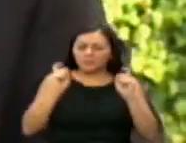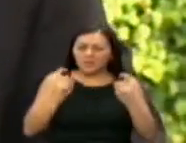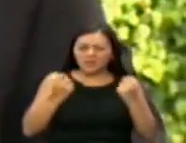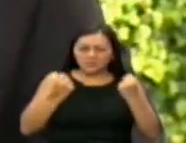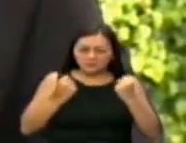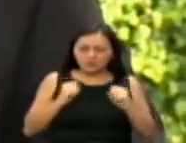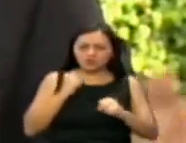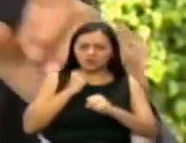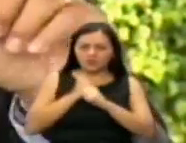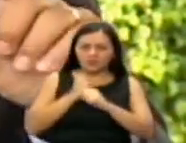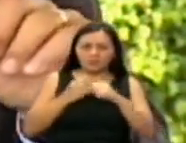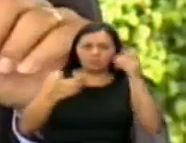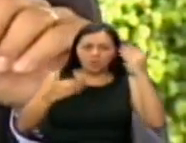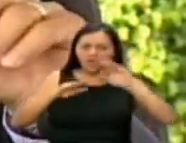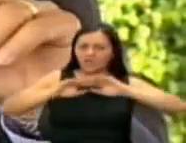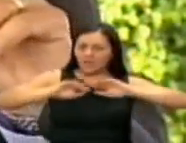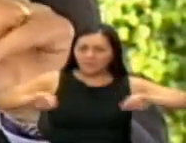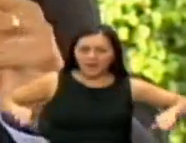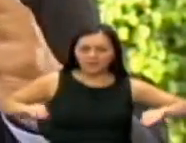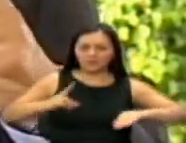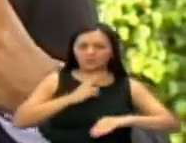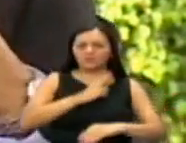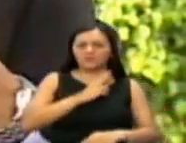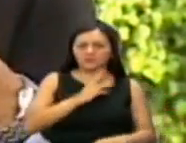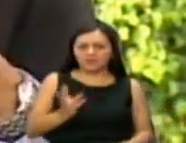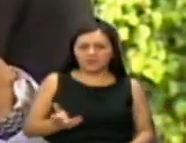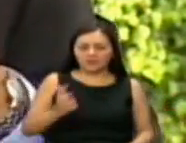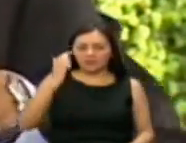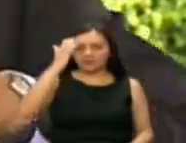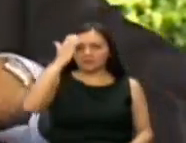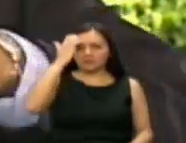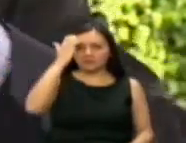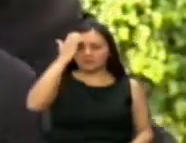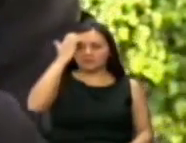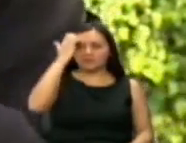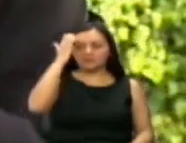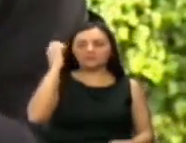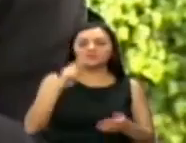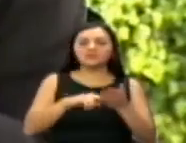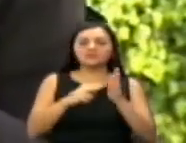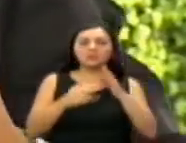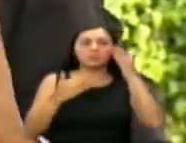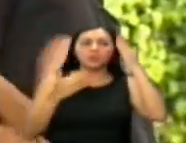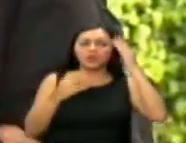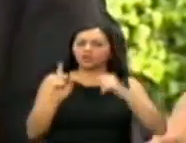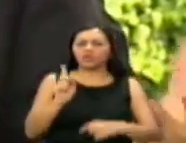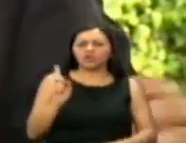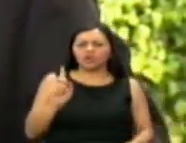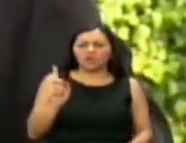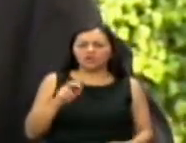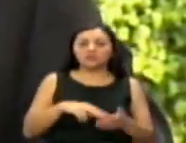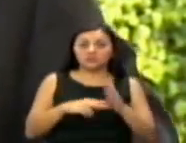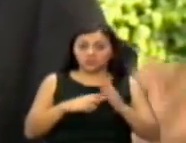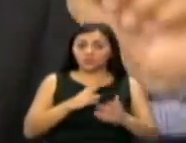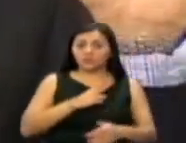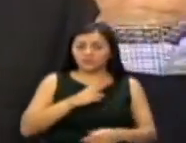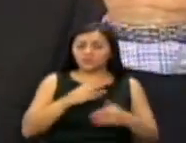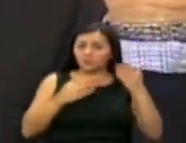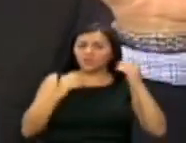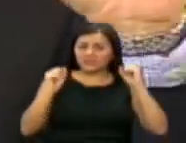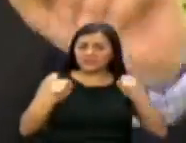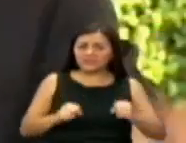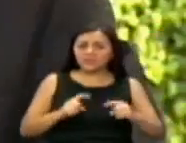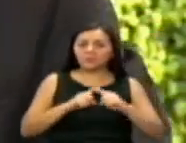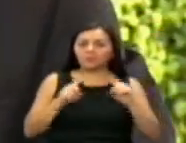despolitización, etc. Y no digo despolitización en el sentido, o sea, que la gente no haga política. Las universidades deben hacer política, no deben hacer